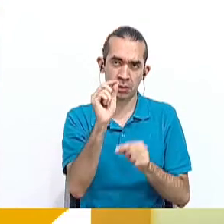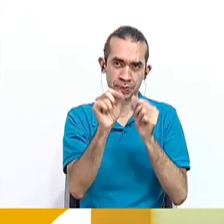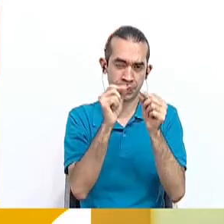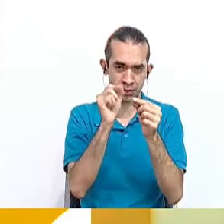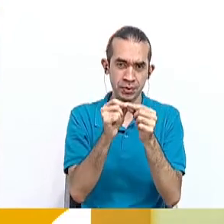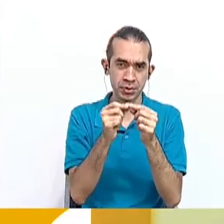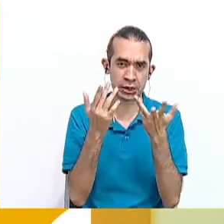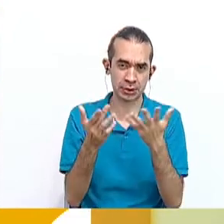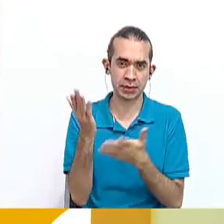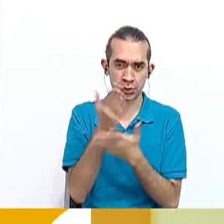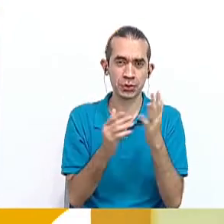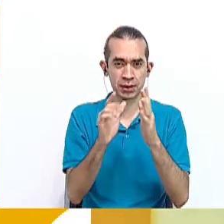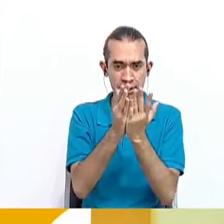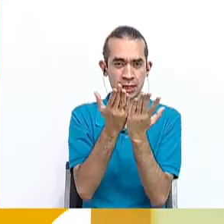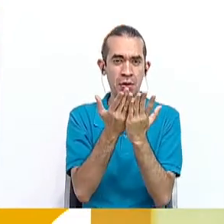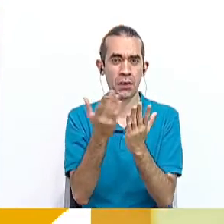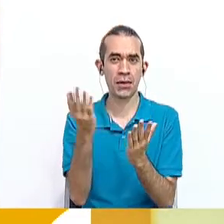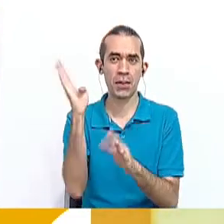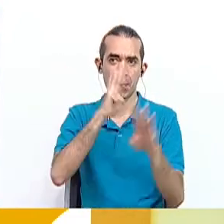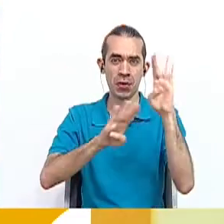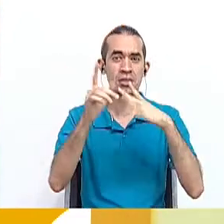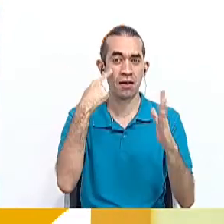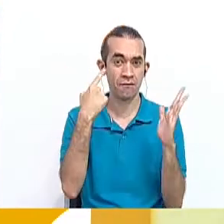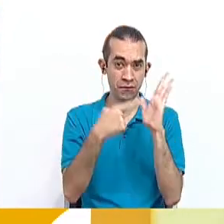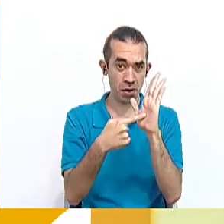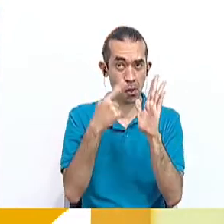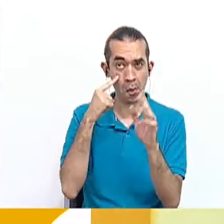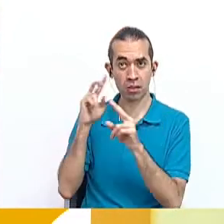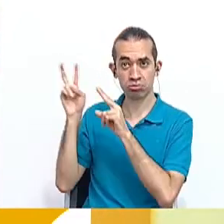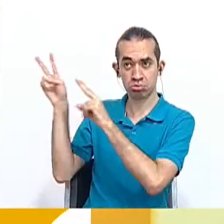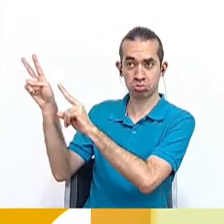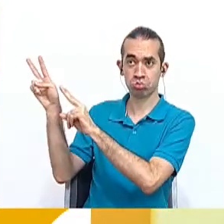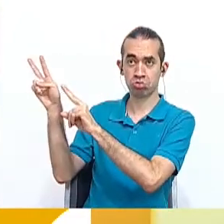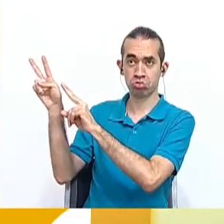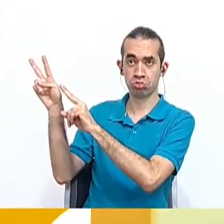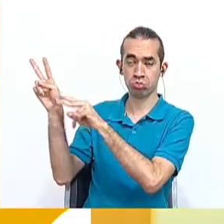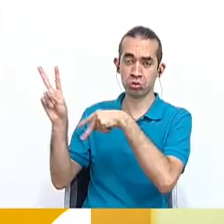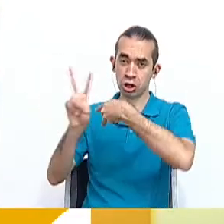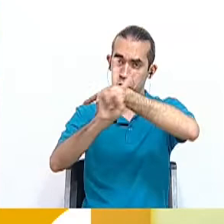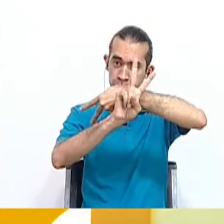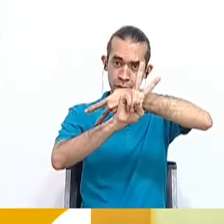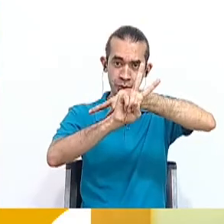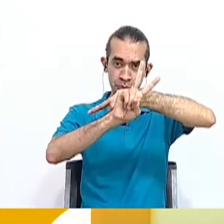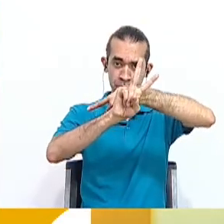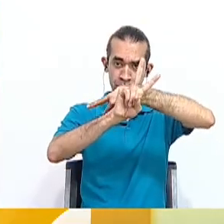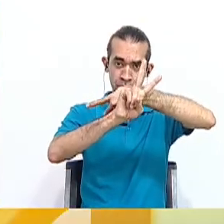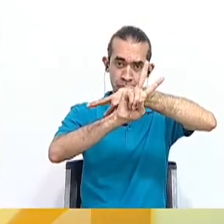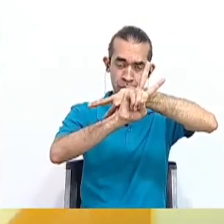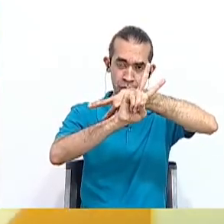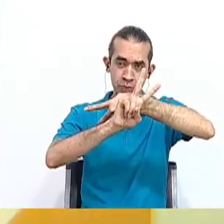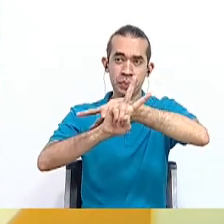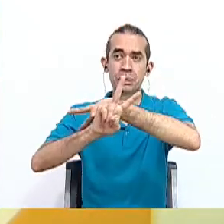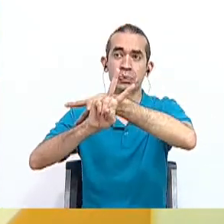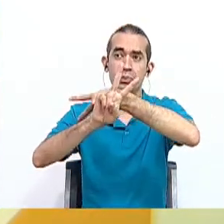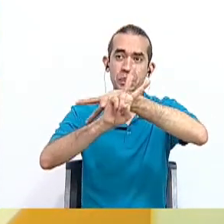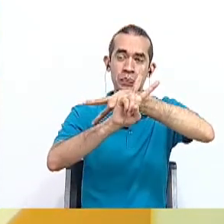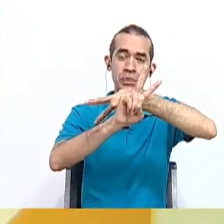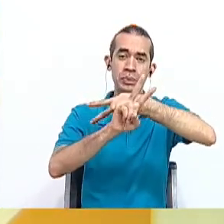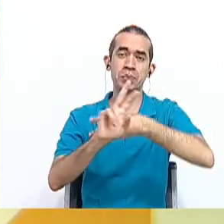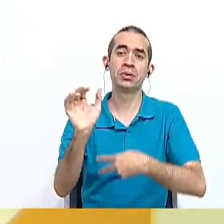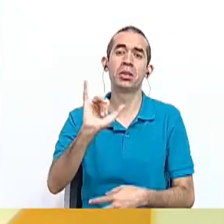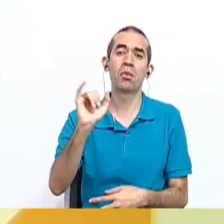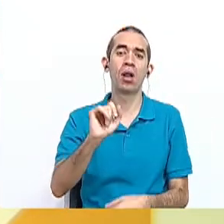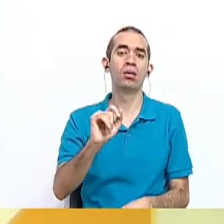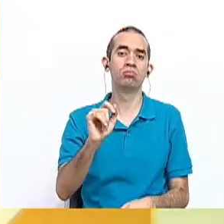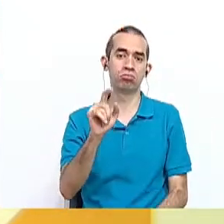vez ustedes en algún libro de biología lo hayan visto. Algo así es un cromosoma. vamos a encontrarlos como si fueran